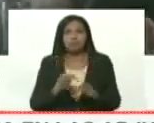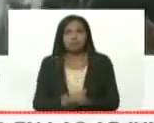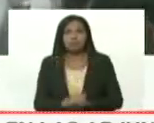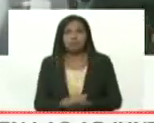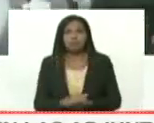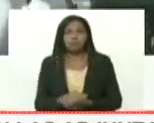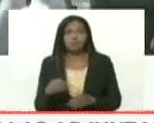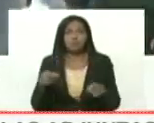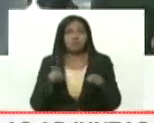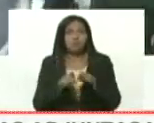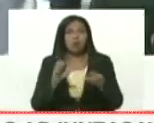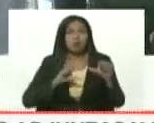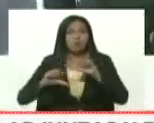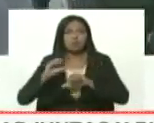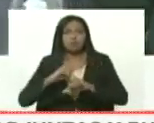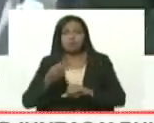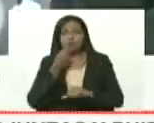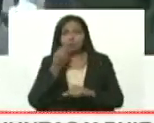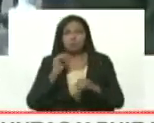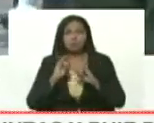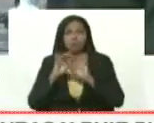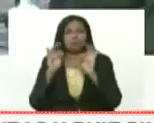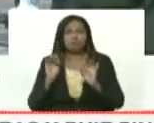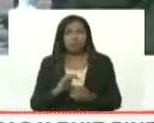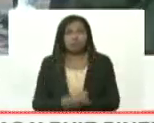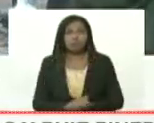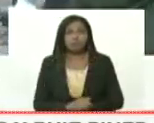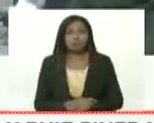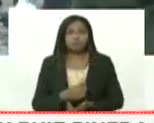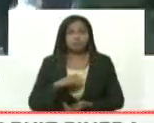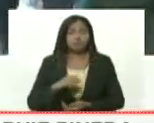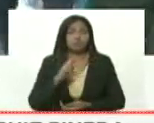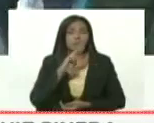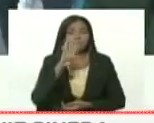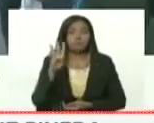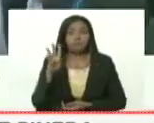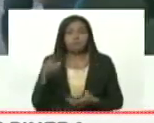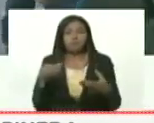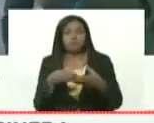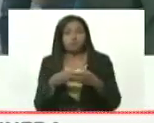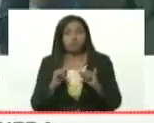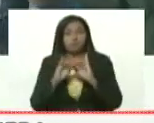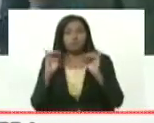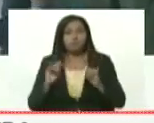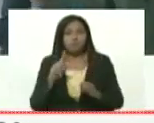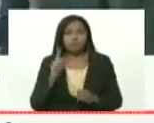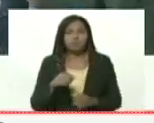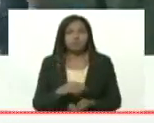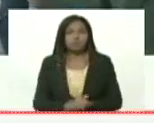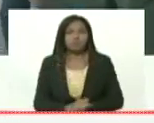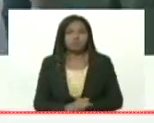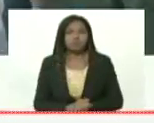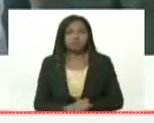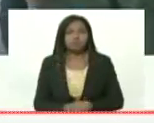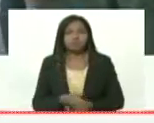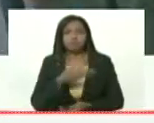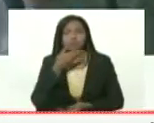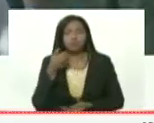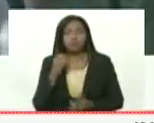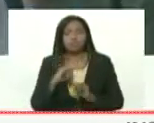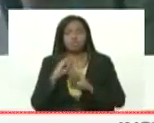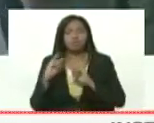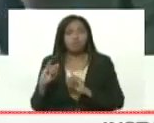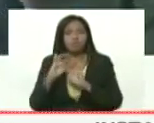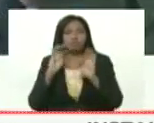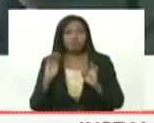como un laboratorio de alimentos. Uh-huh. Lo desarrollaron los estudiantes, eran 24 equipos, y los que lo hicieron mejor, en este caso,